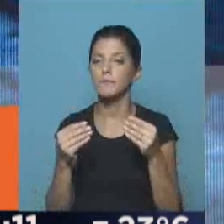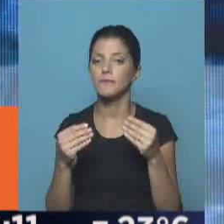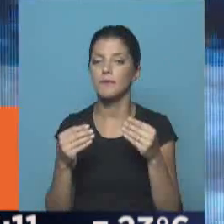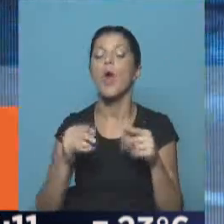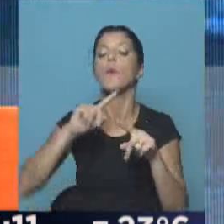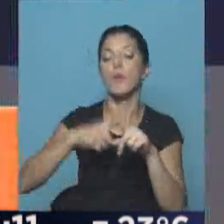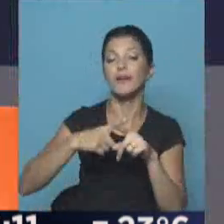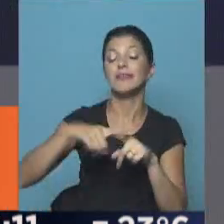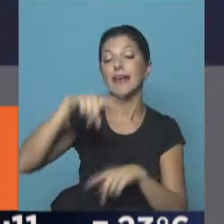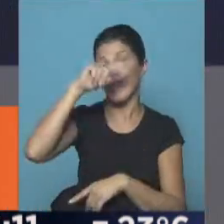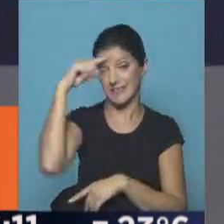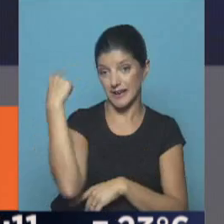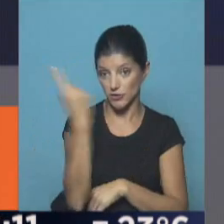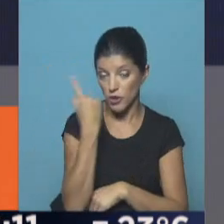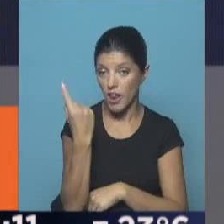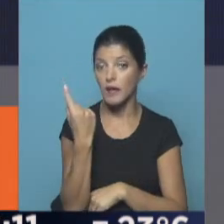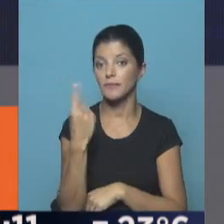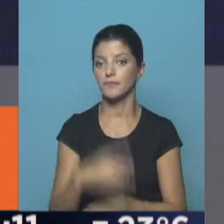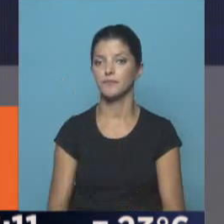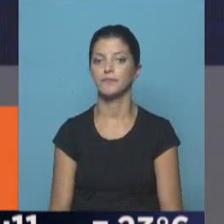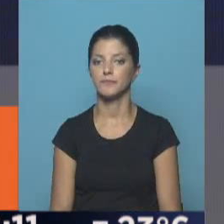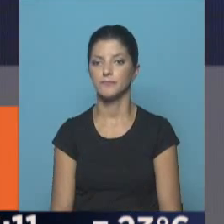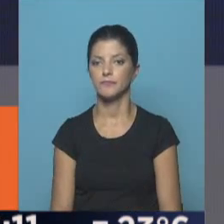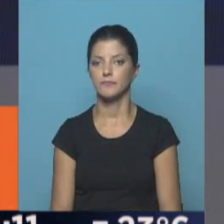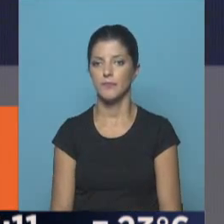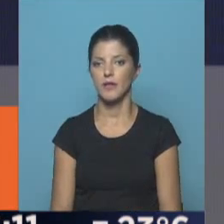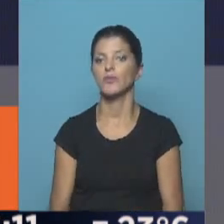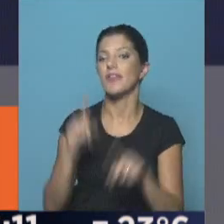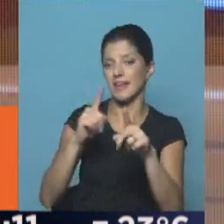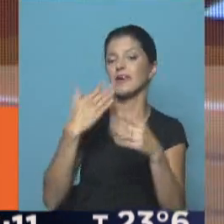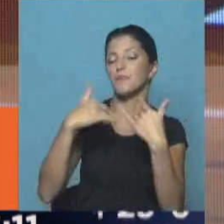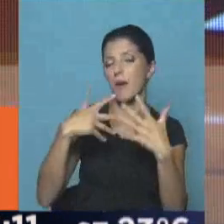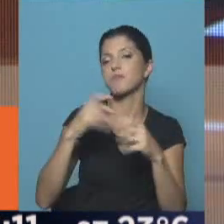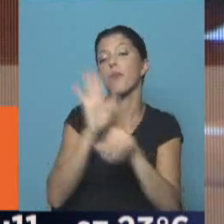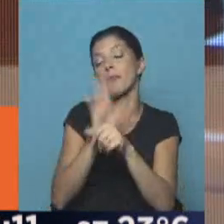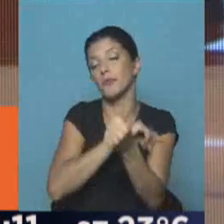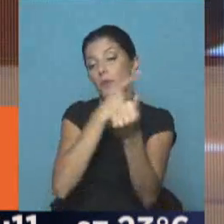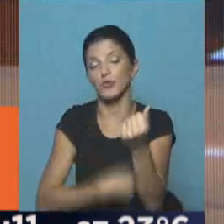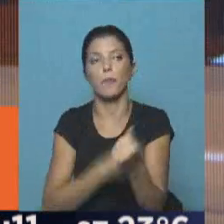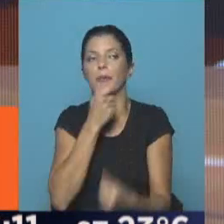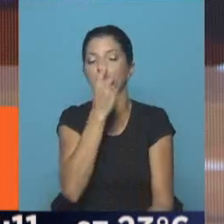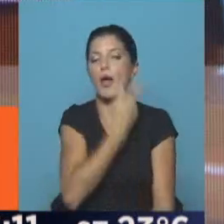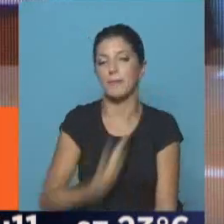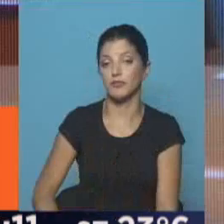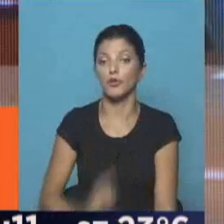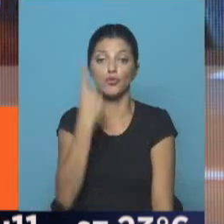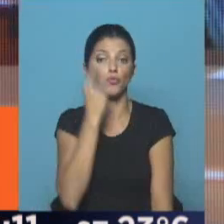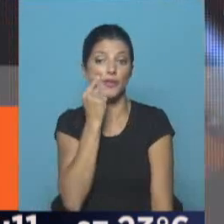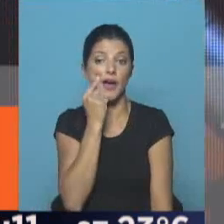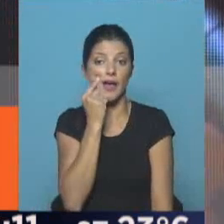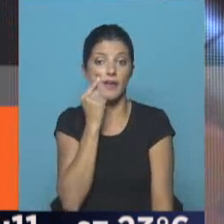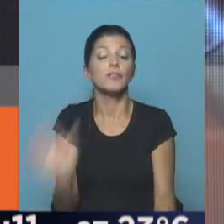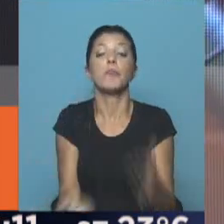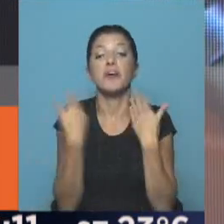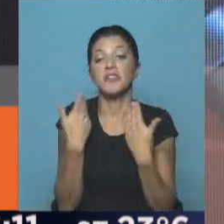política exterior, donde el margen de maniobra de los presidentes de Estados Unidos es históricamente más amplio, digamos. Un presidente puede, si un día se levanta, apretar un botón y bombardear